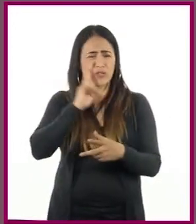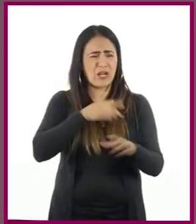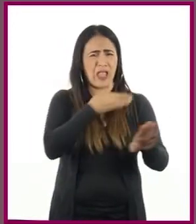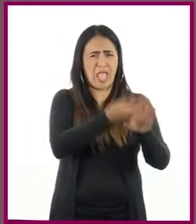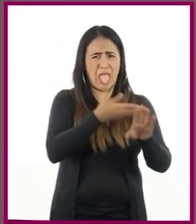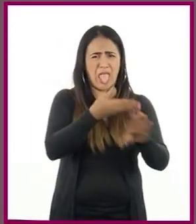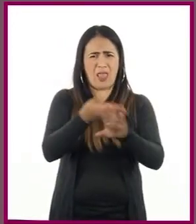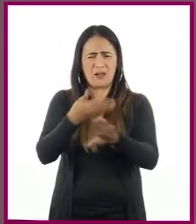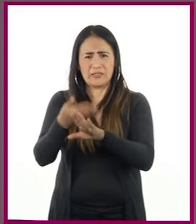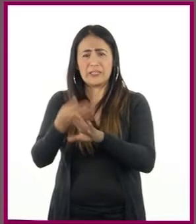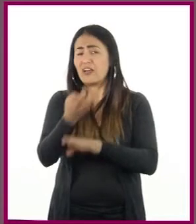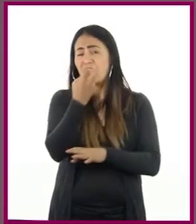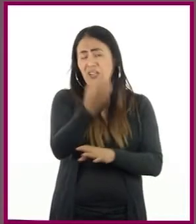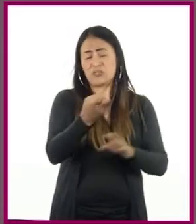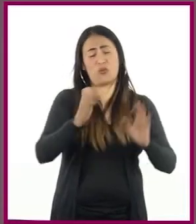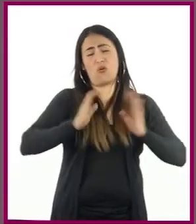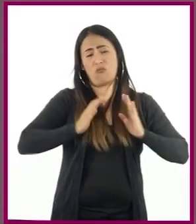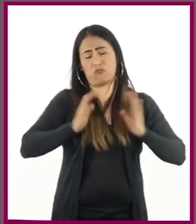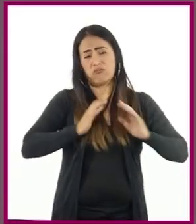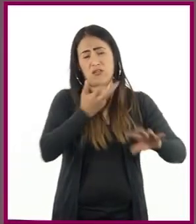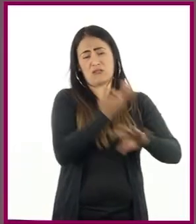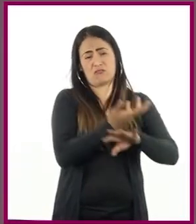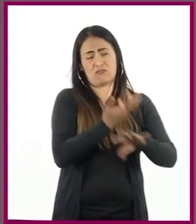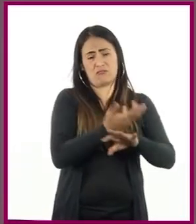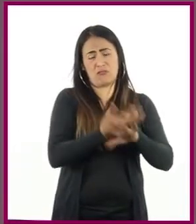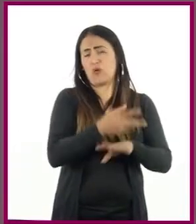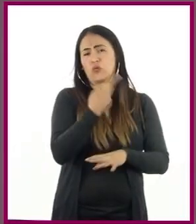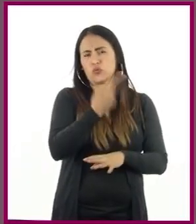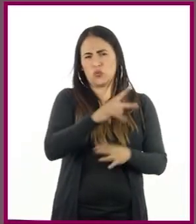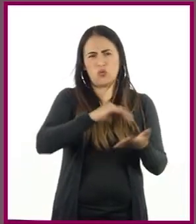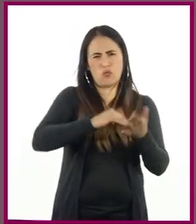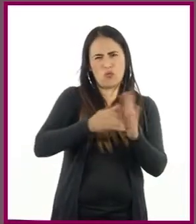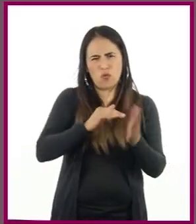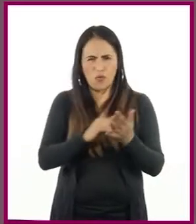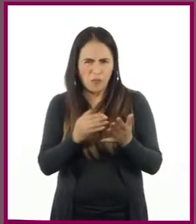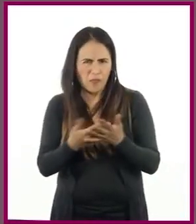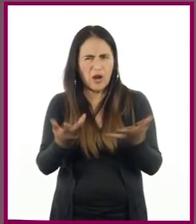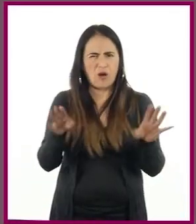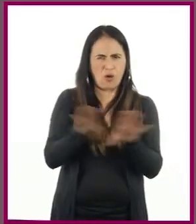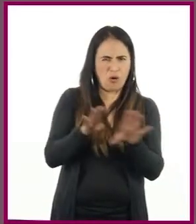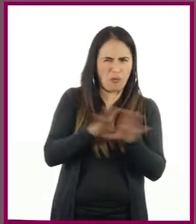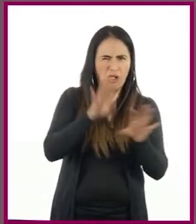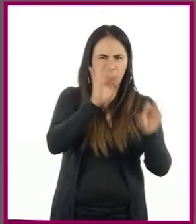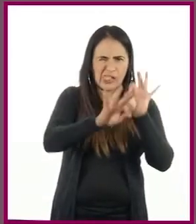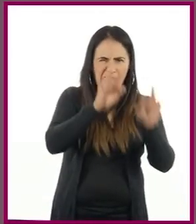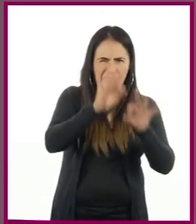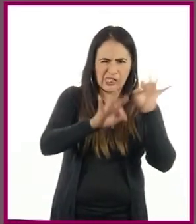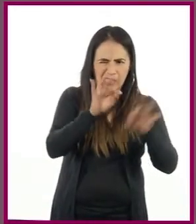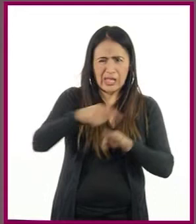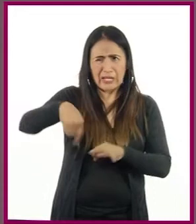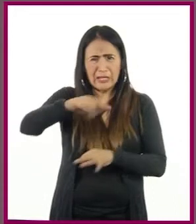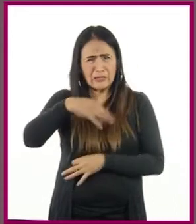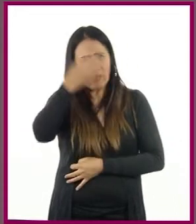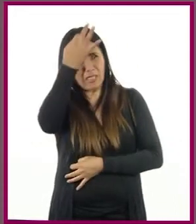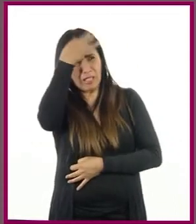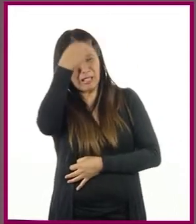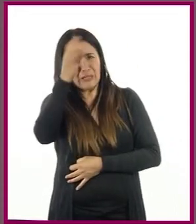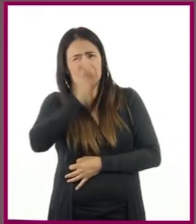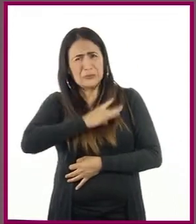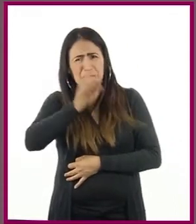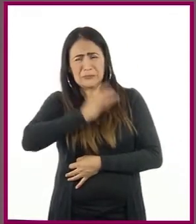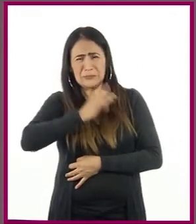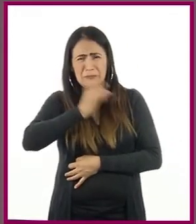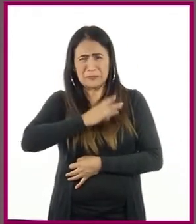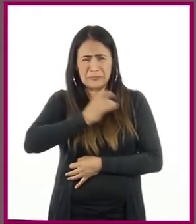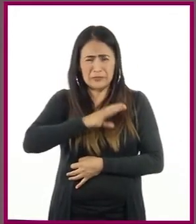para las tropas norteamericanas, una estrategia de guerra psicológica que infundiría el terror sobre los vietnamitas para que,